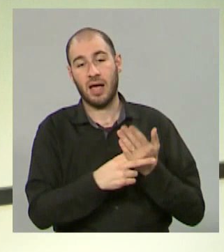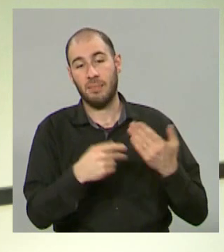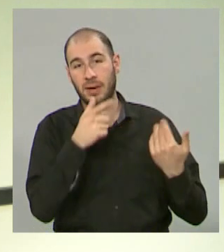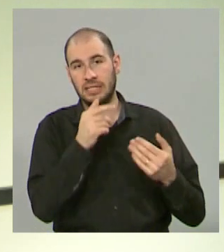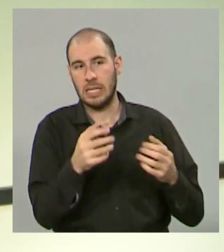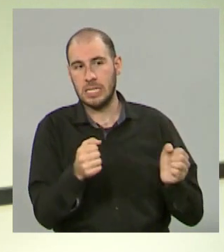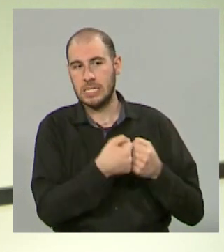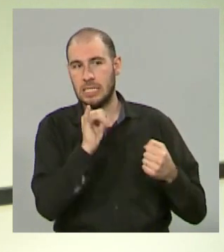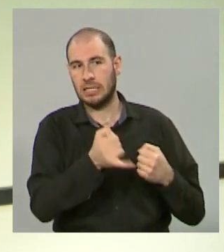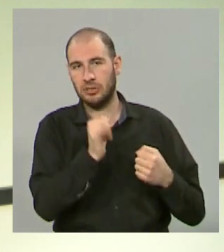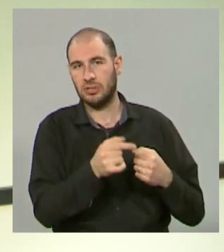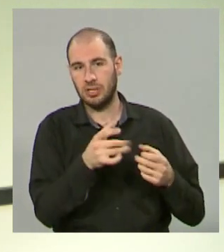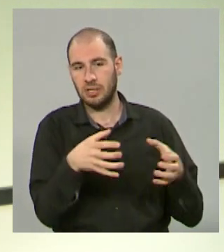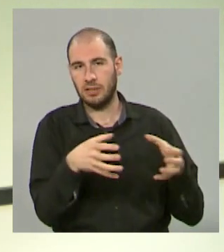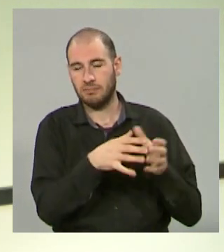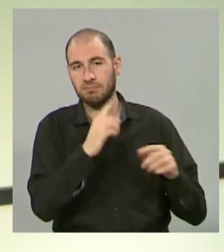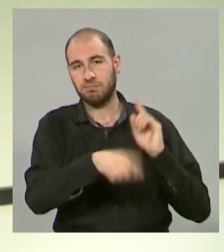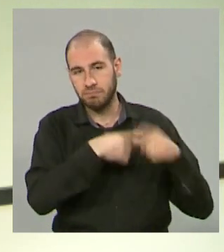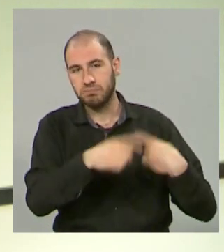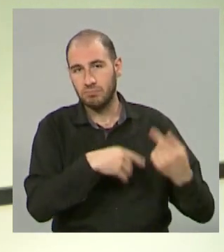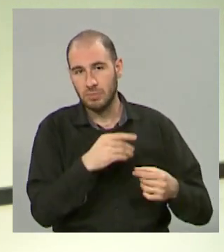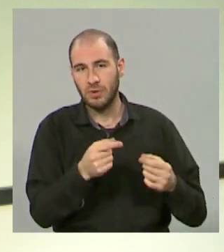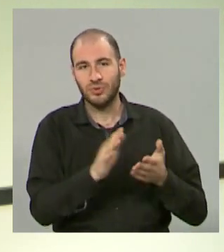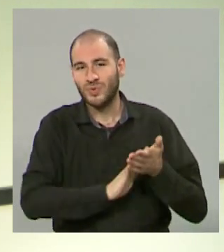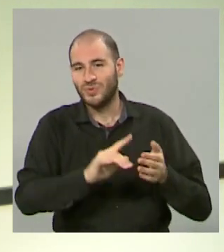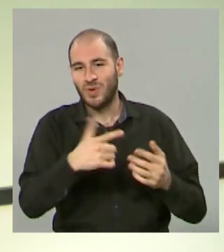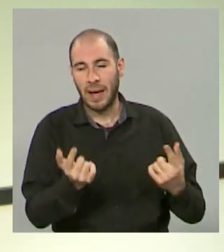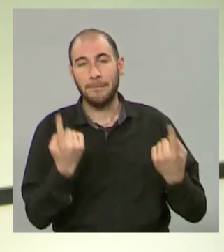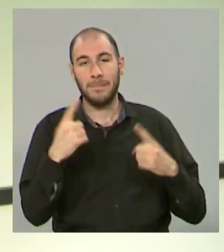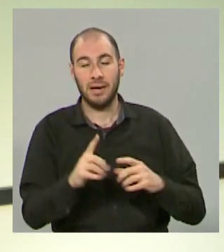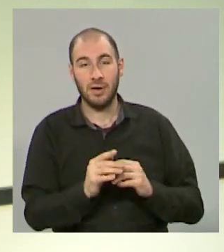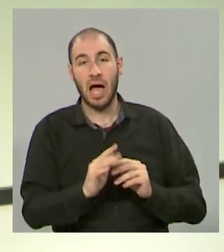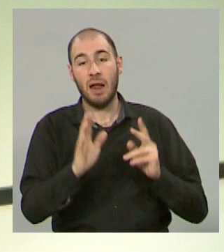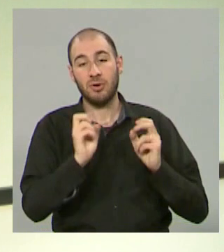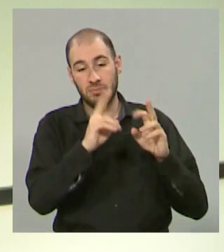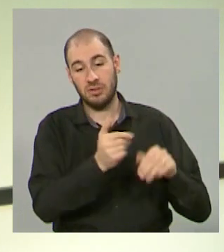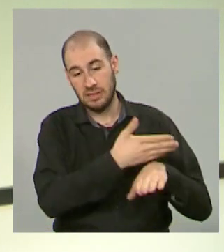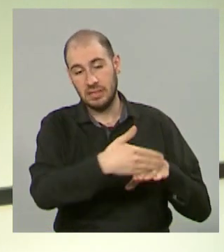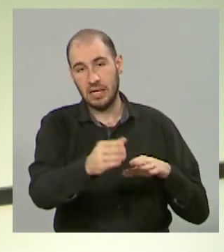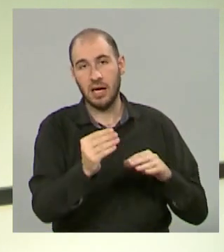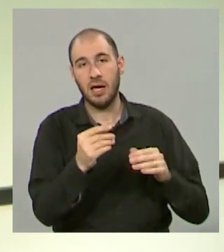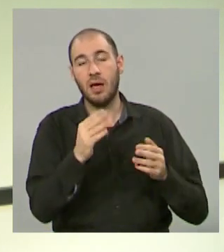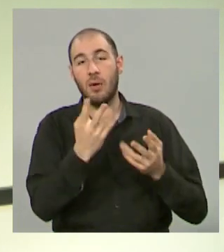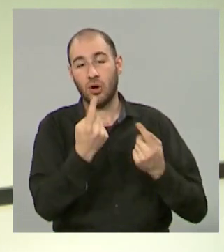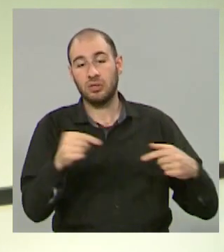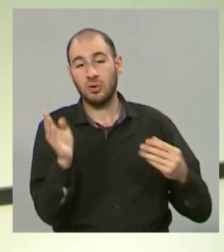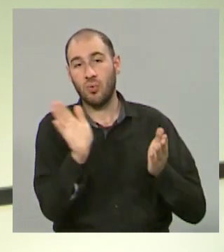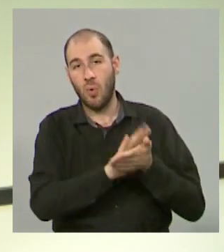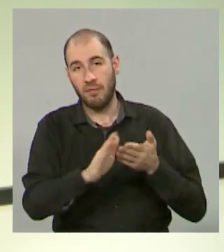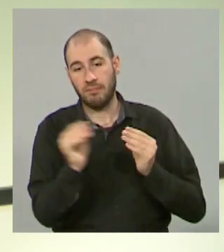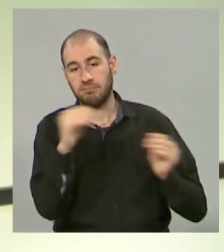poco acorralada en un círculo vicioso sin salida. Pero podría seguir investigando, incorporando nuevos elementos